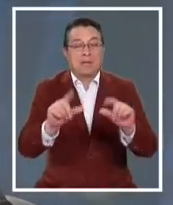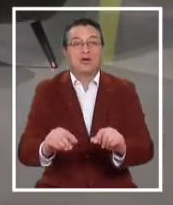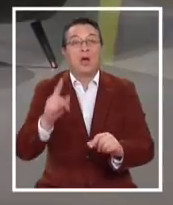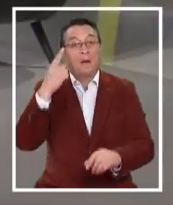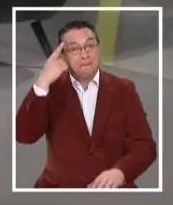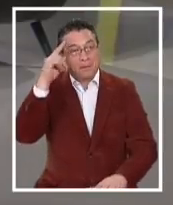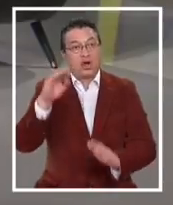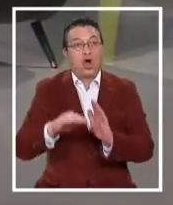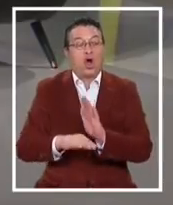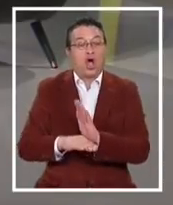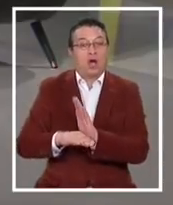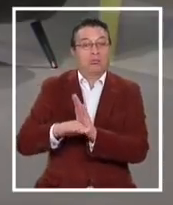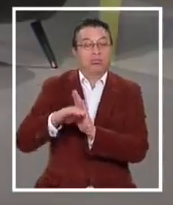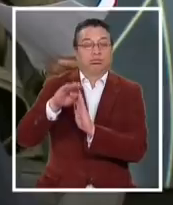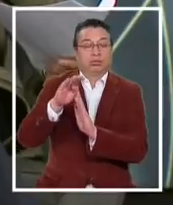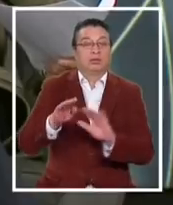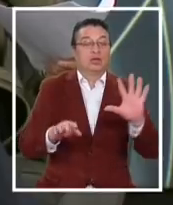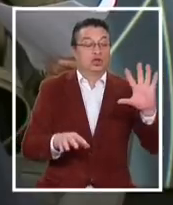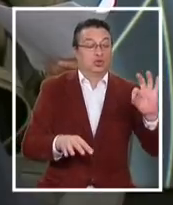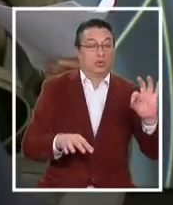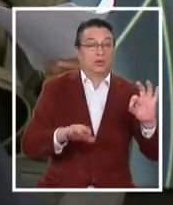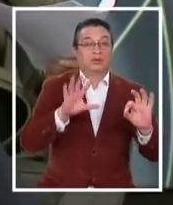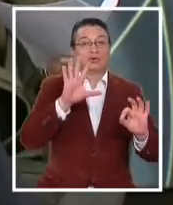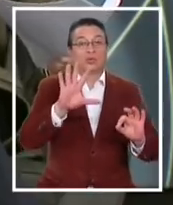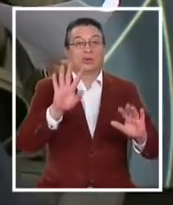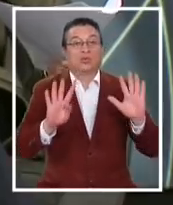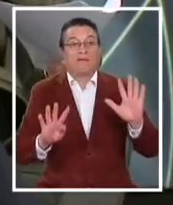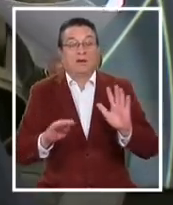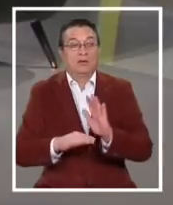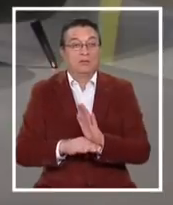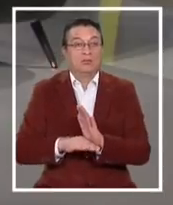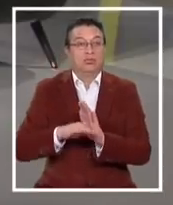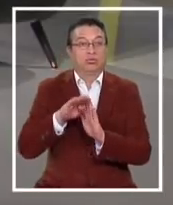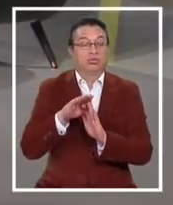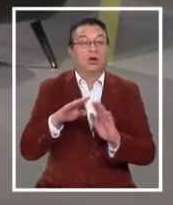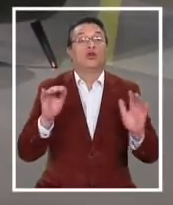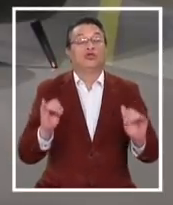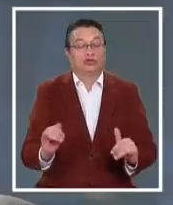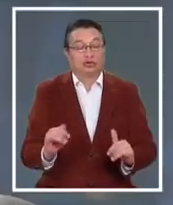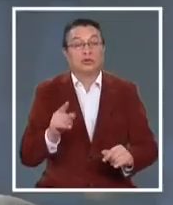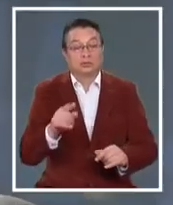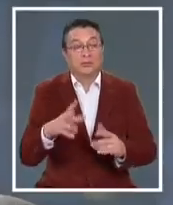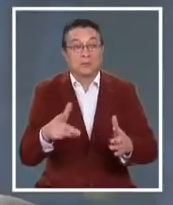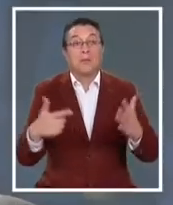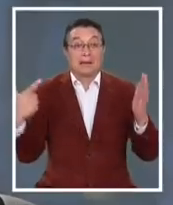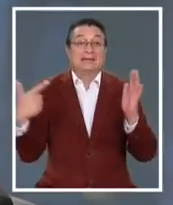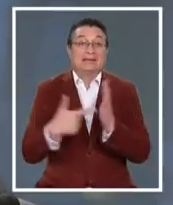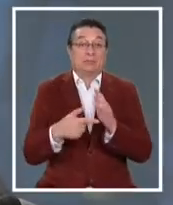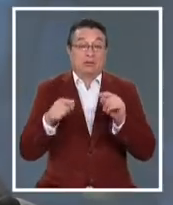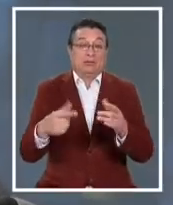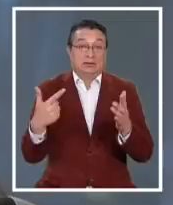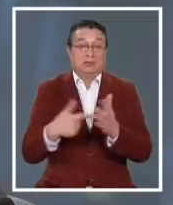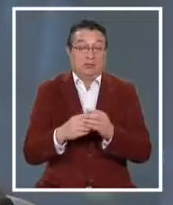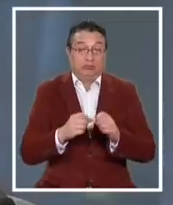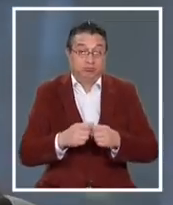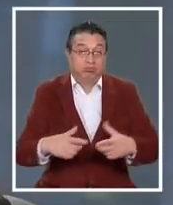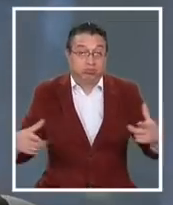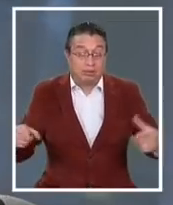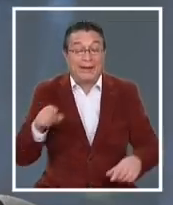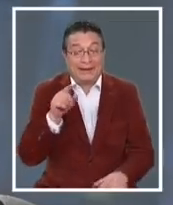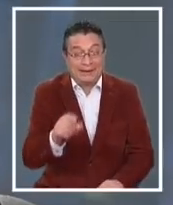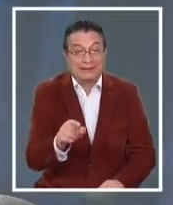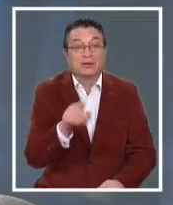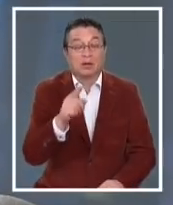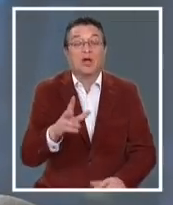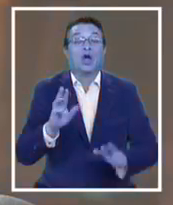un aumento de los que están entre los 50 y los 59, ¿no? O sea, en el primer lugar. Claro, y eso explica los 7.000 casos. Sí. Pero en el fondo tratar de tener la